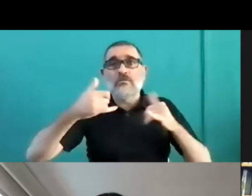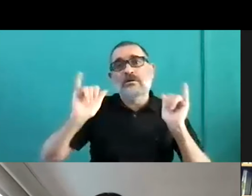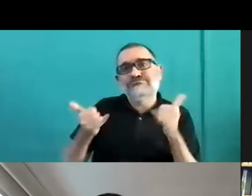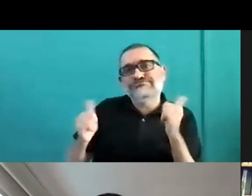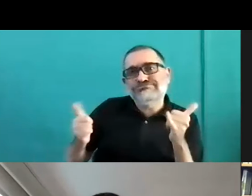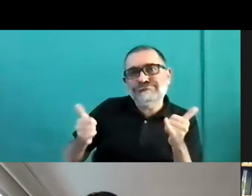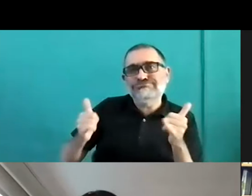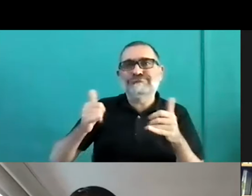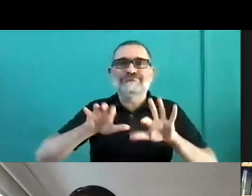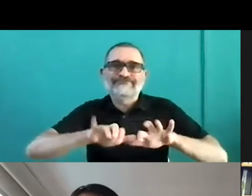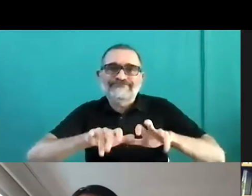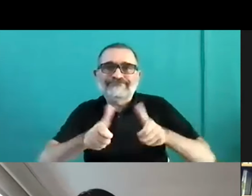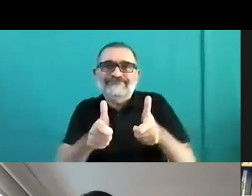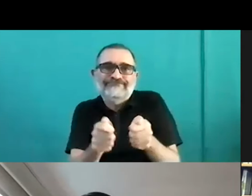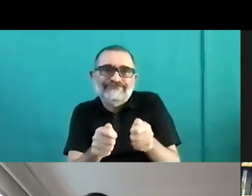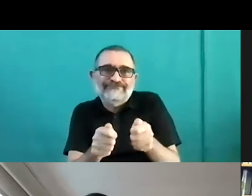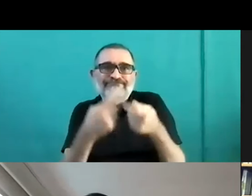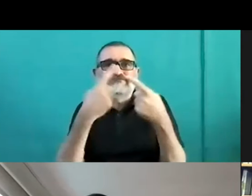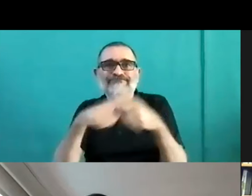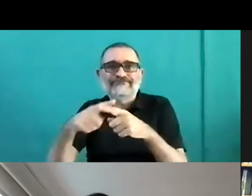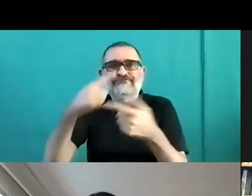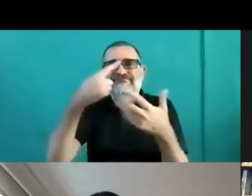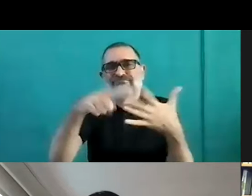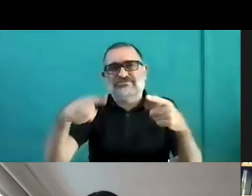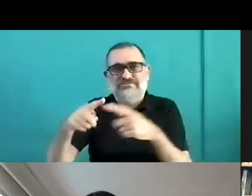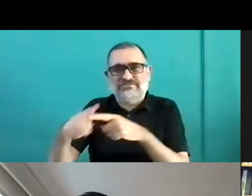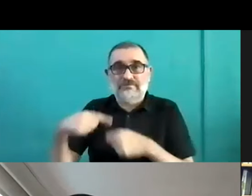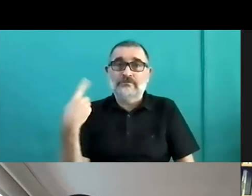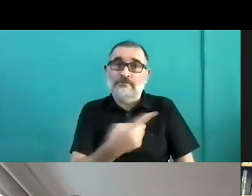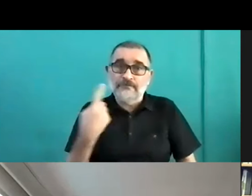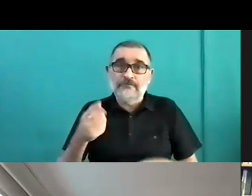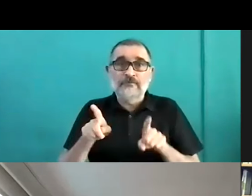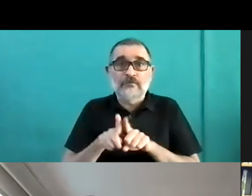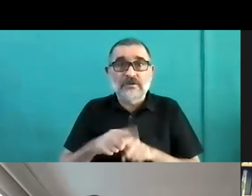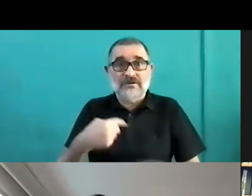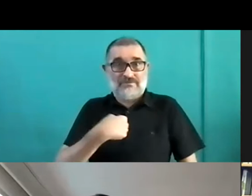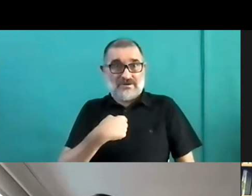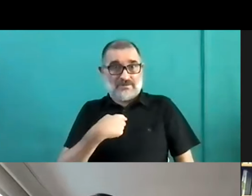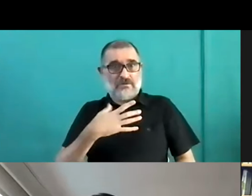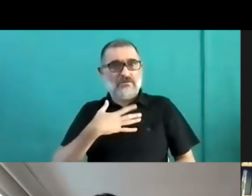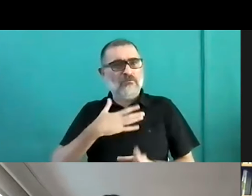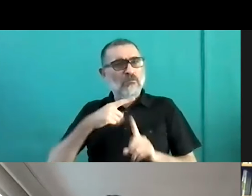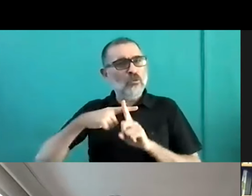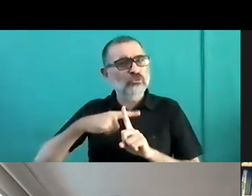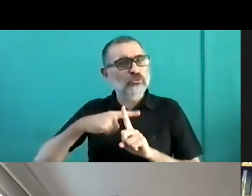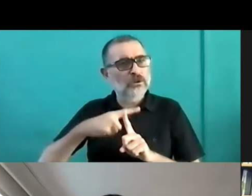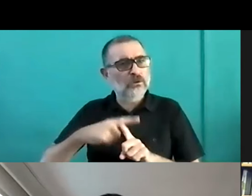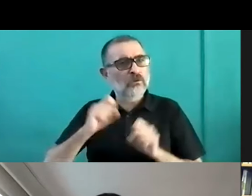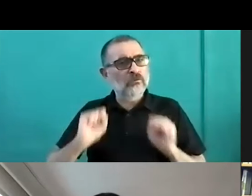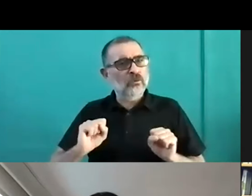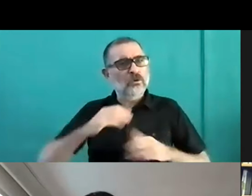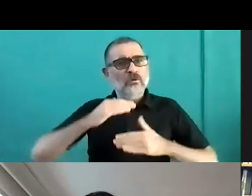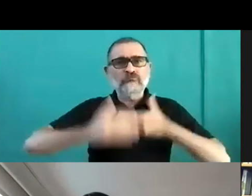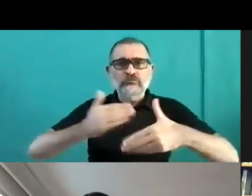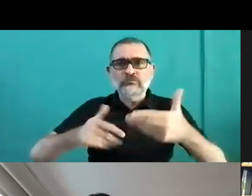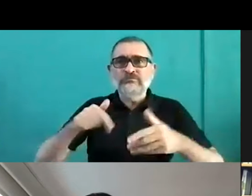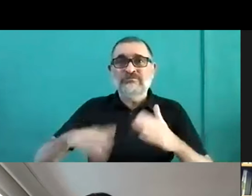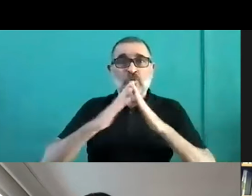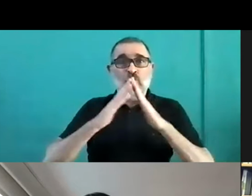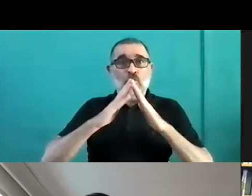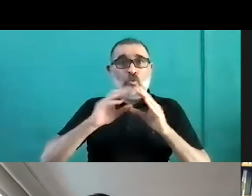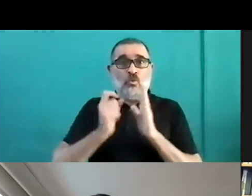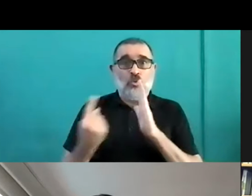muchísimo más acompañada. Ahora almorzamos y cenamos juntos, cosa que muy rara vez